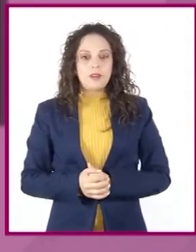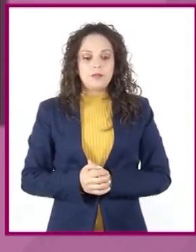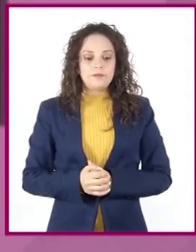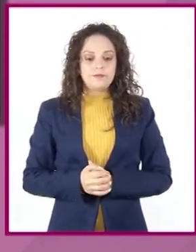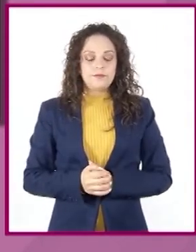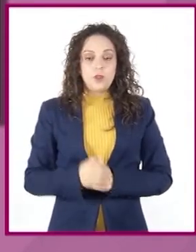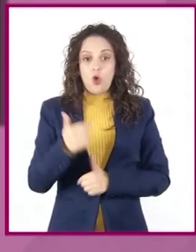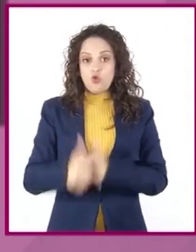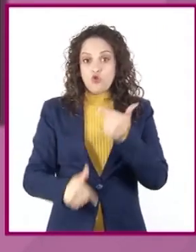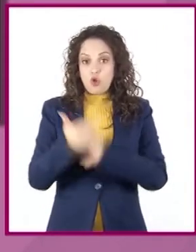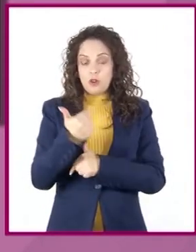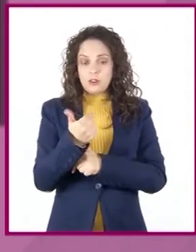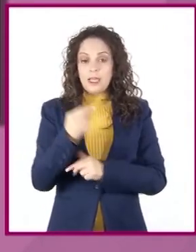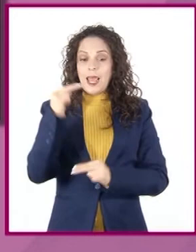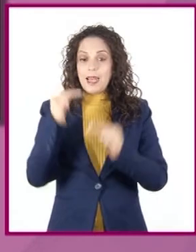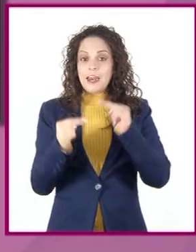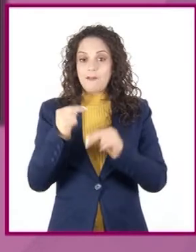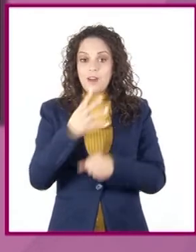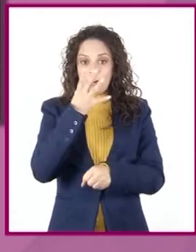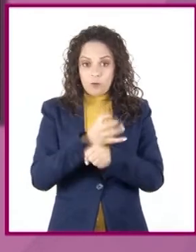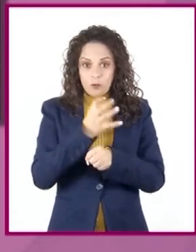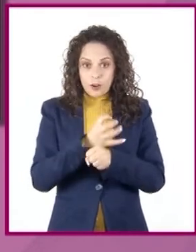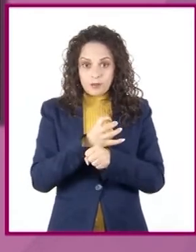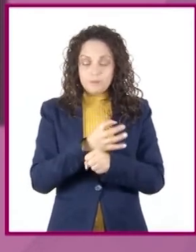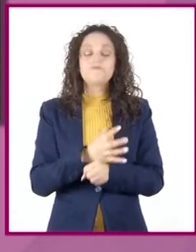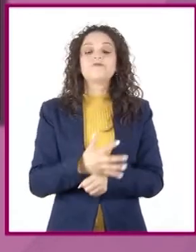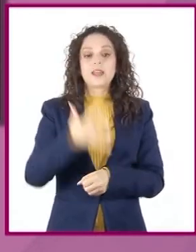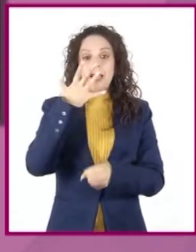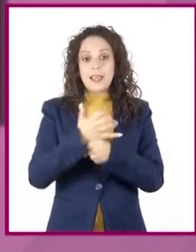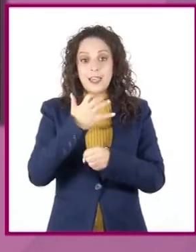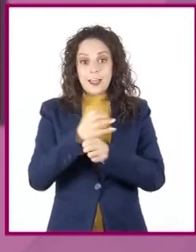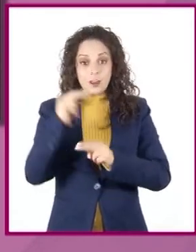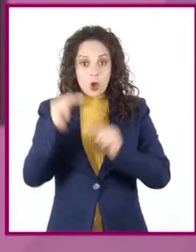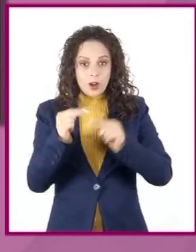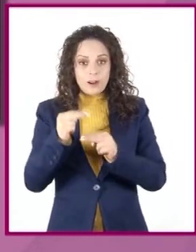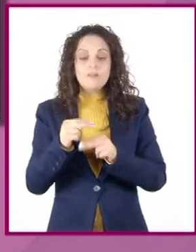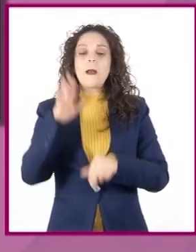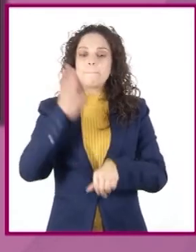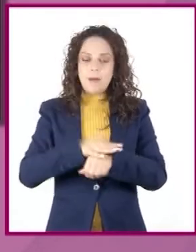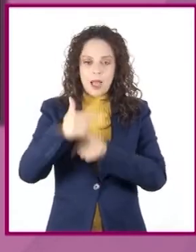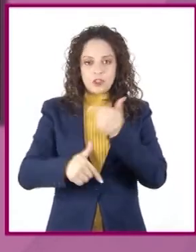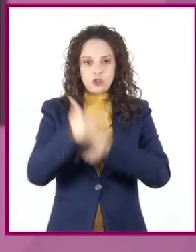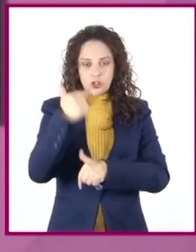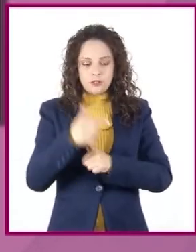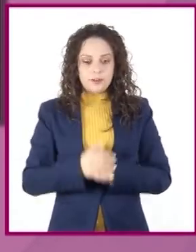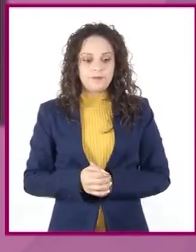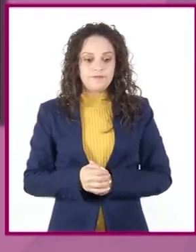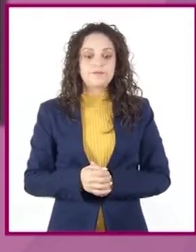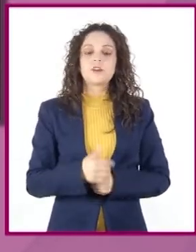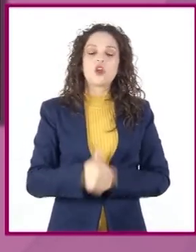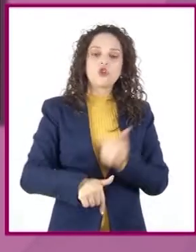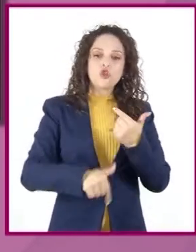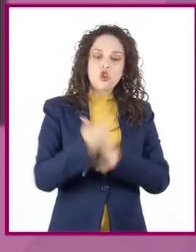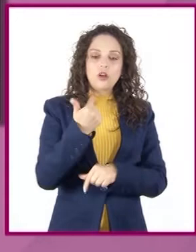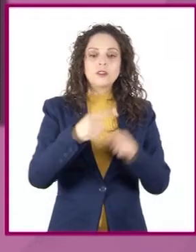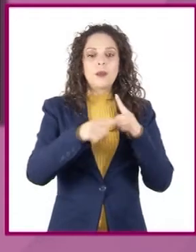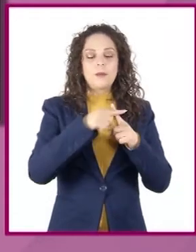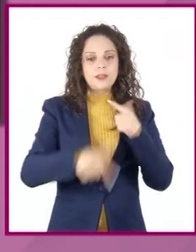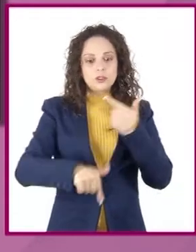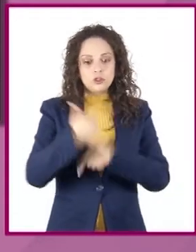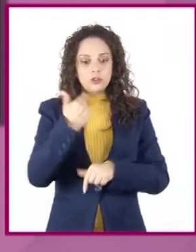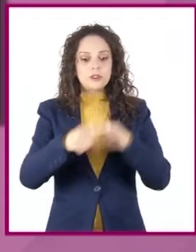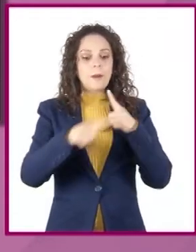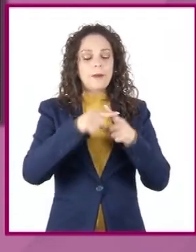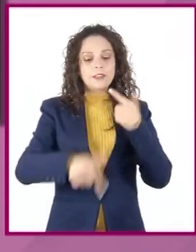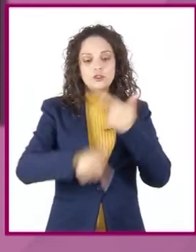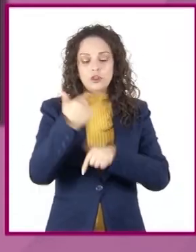cuarto nivel y 12 más del quinto nivel. 12 más 12 más 12 más